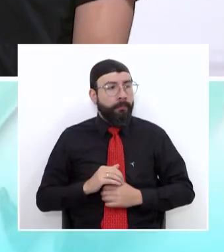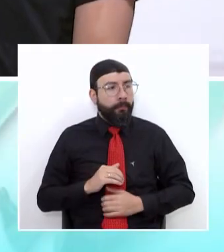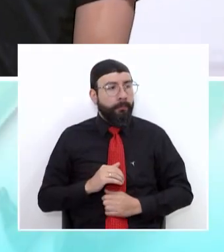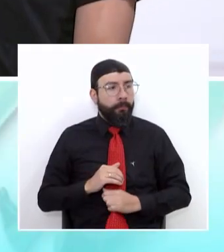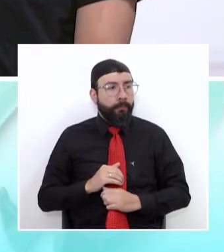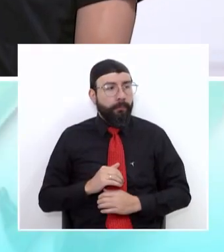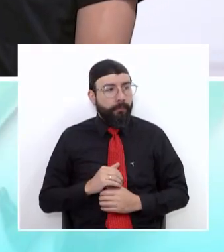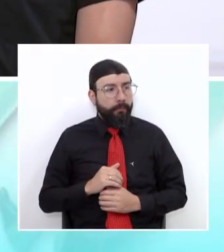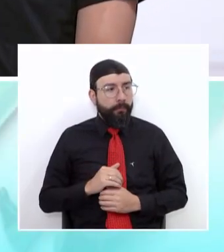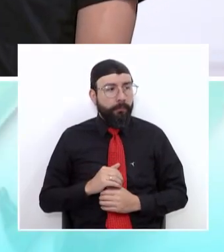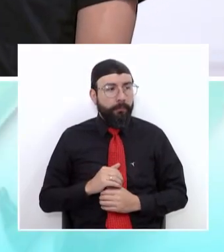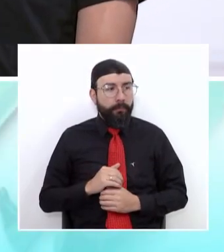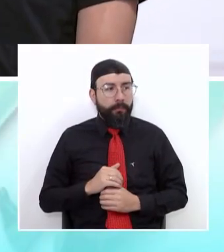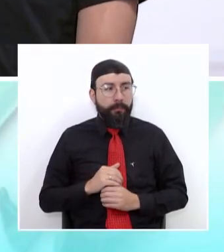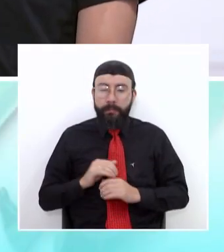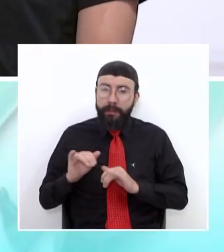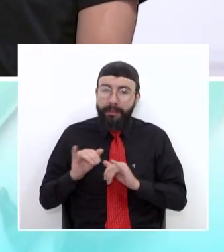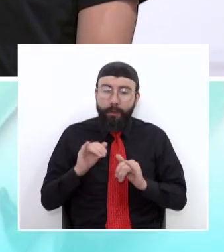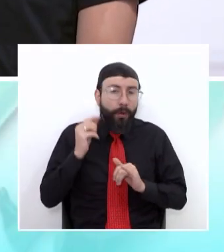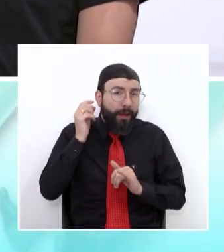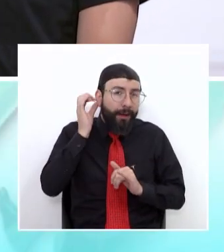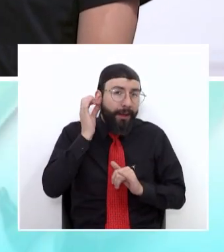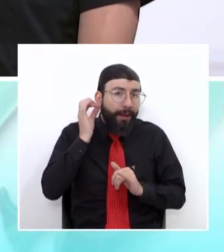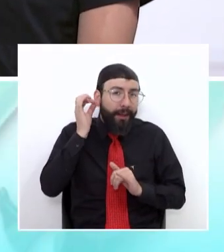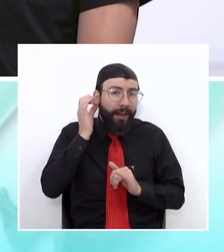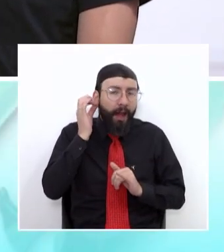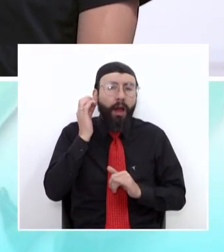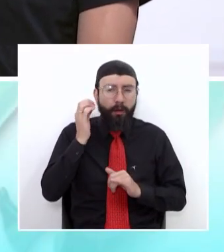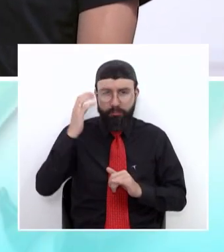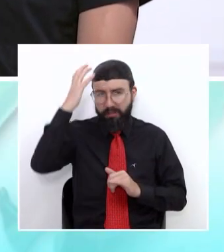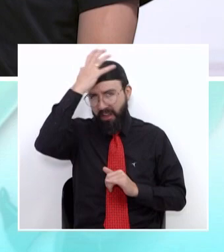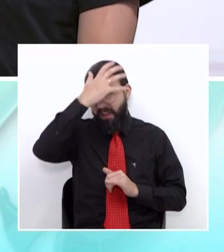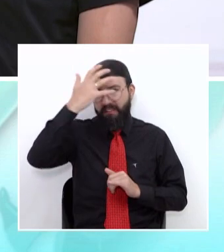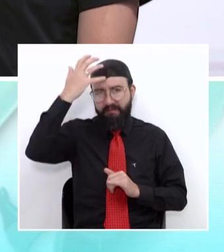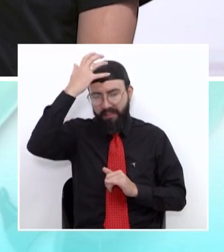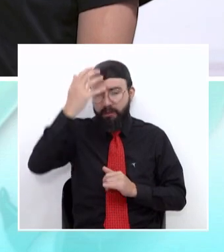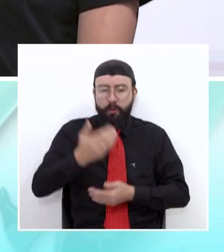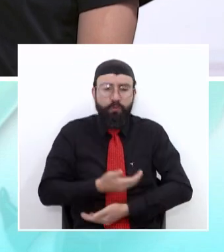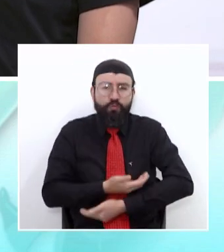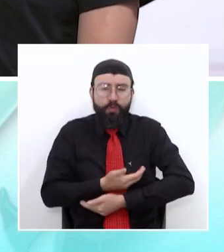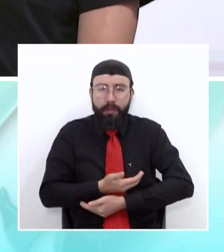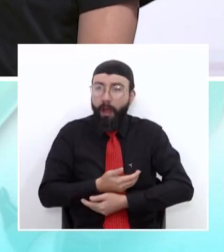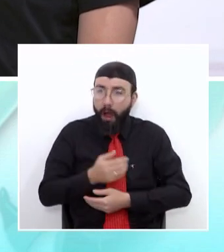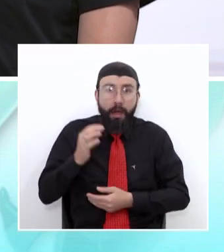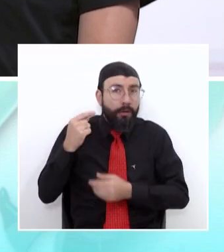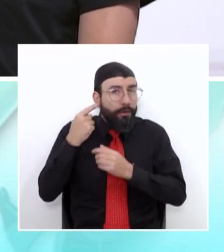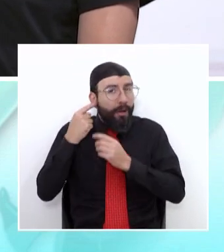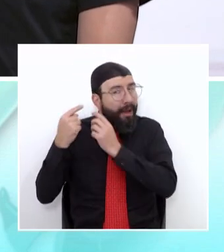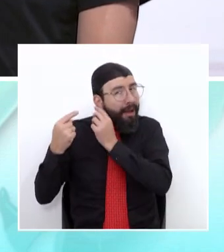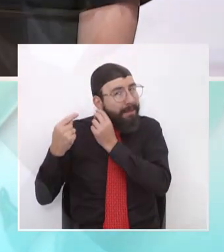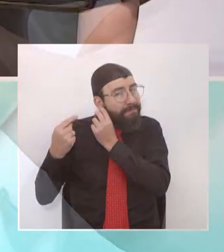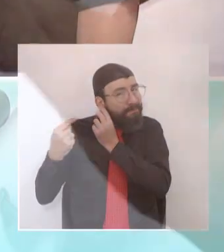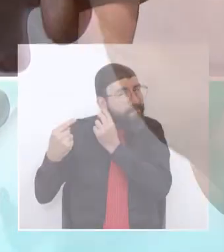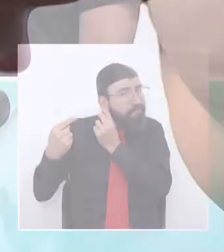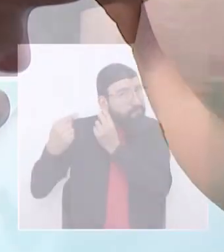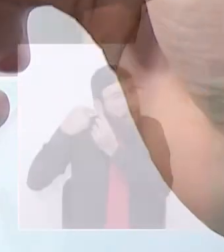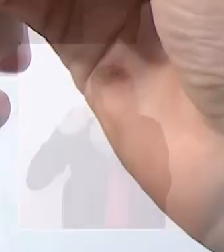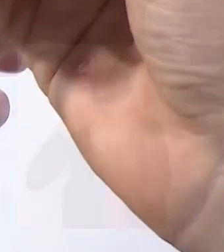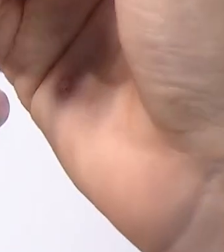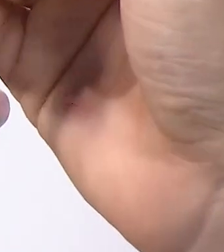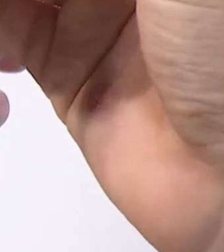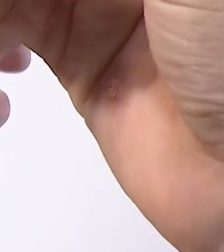Aquí, ¿no es cierto? Aquí está la cabecita del bebé. Entonces, claro, cuando yo voy acá, estoy yendo sobre la cabeza. Y de